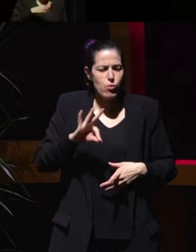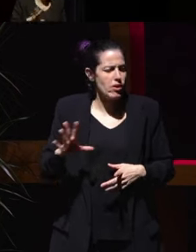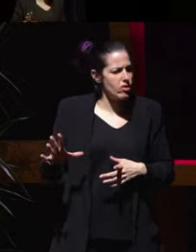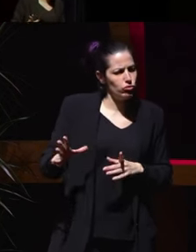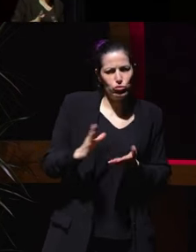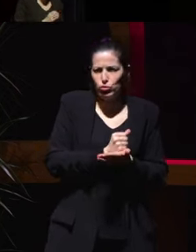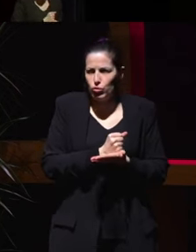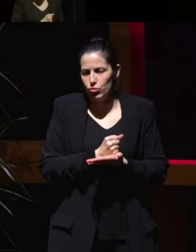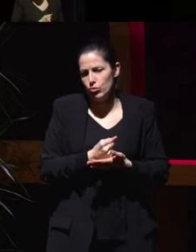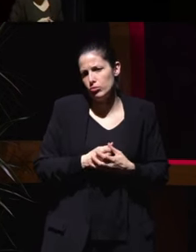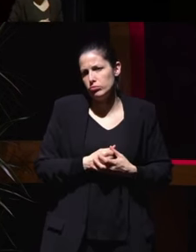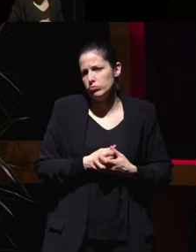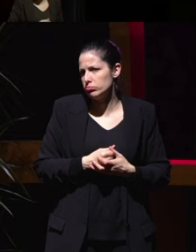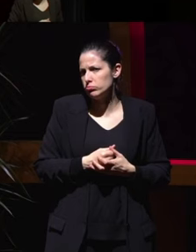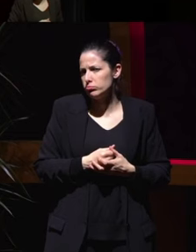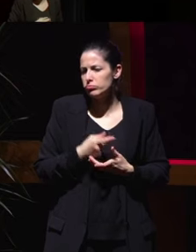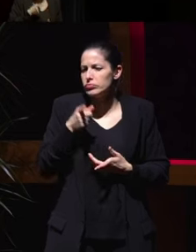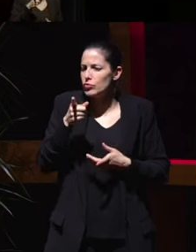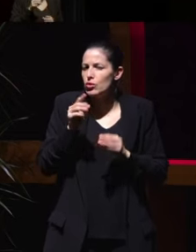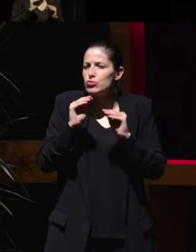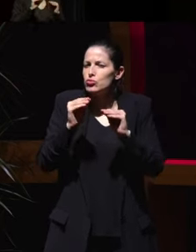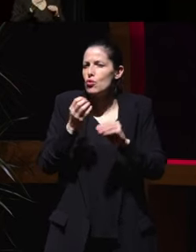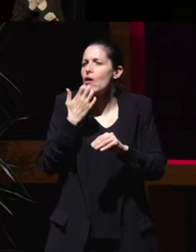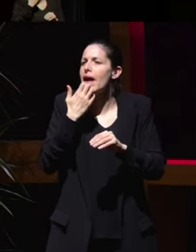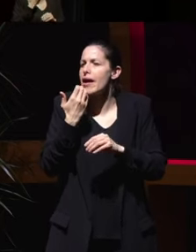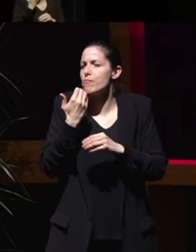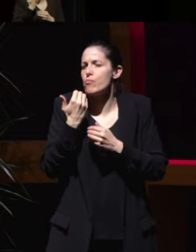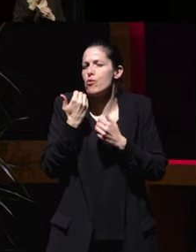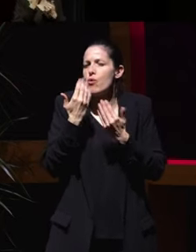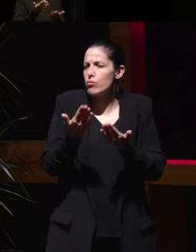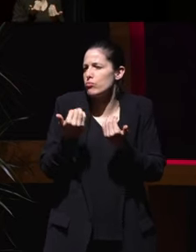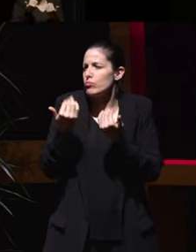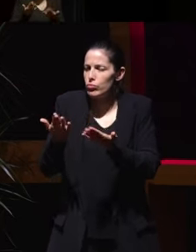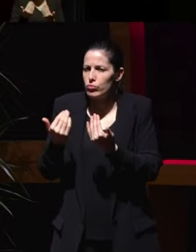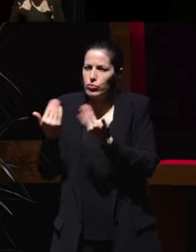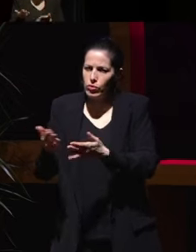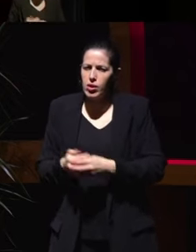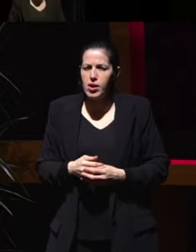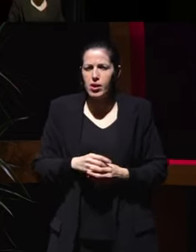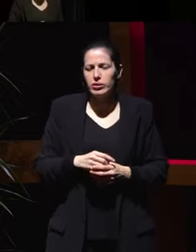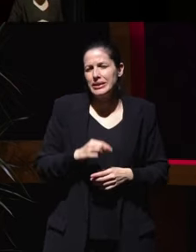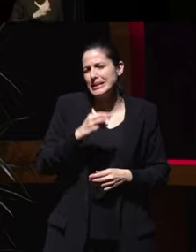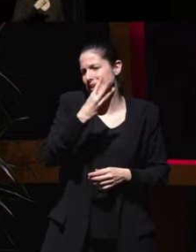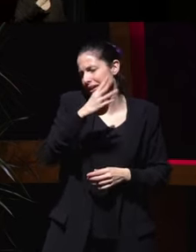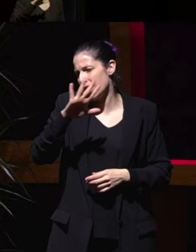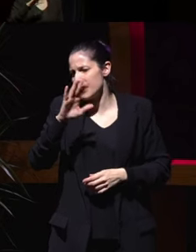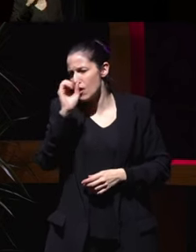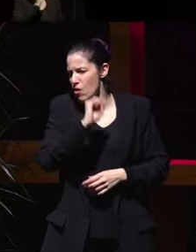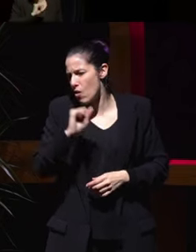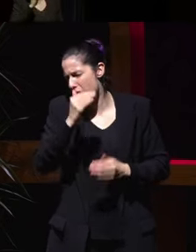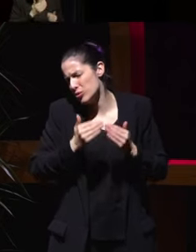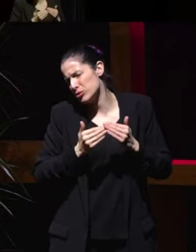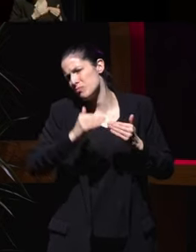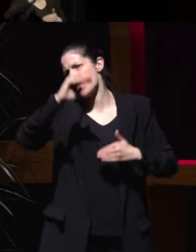exemplo absolutamente para todas as xornalistas e eu creo que tamén para todas as mulleres. Máis de 35 anos dando visibilidade aos